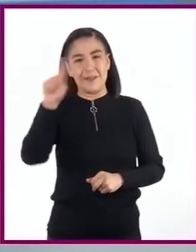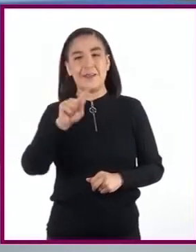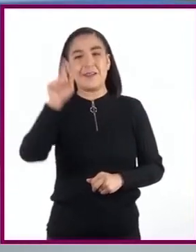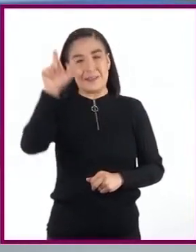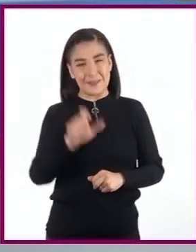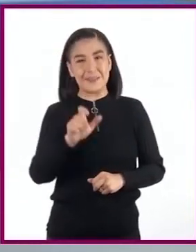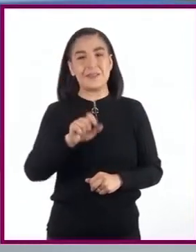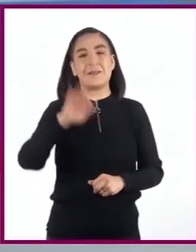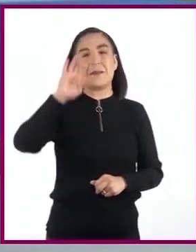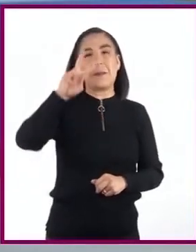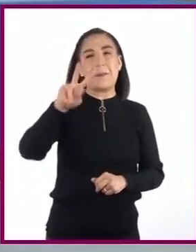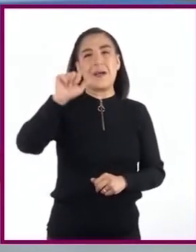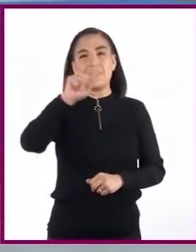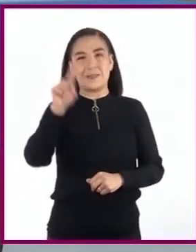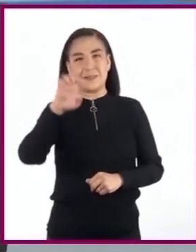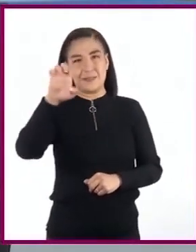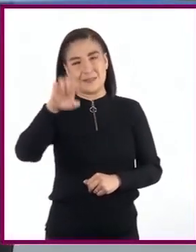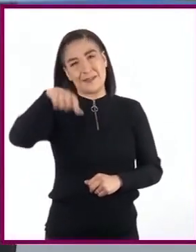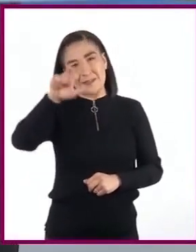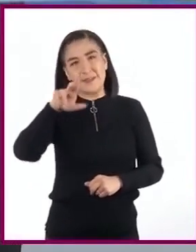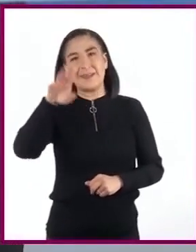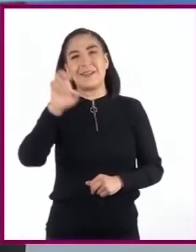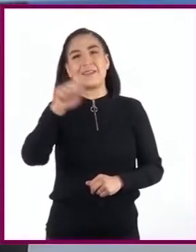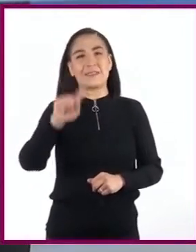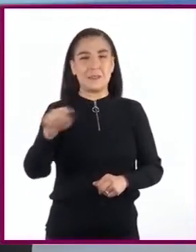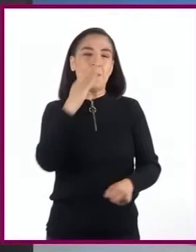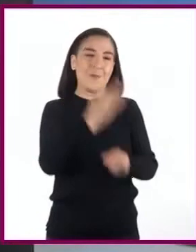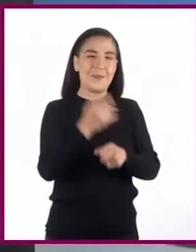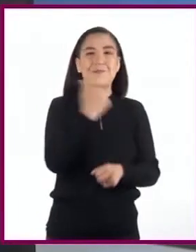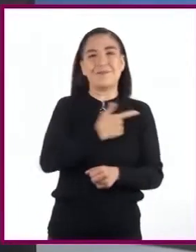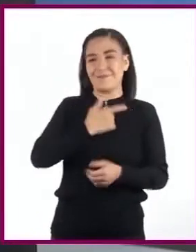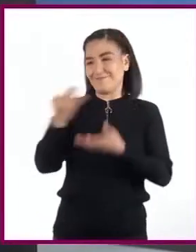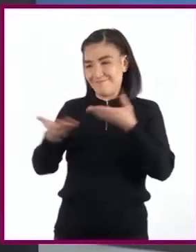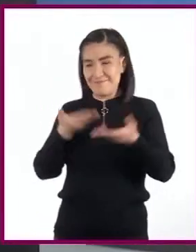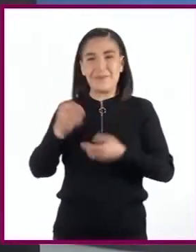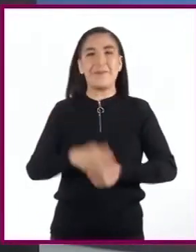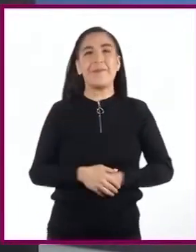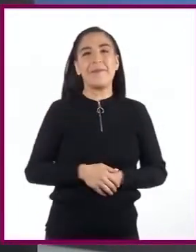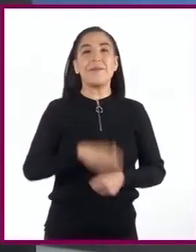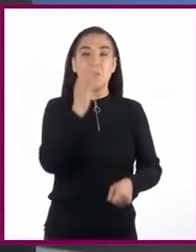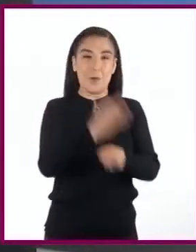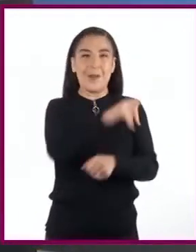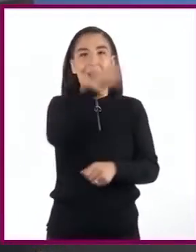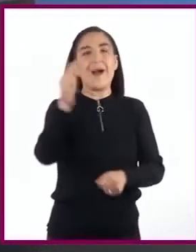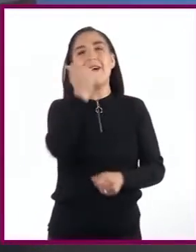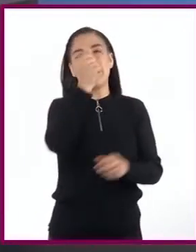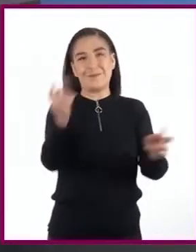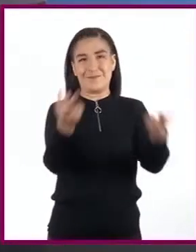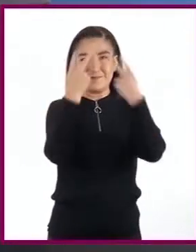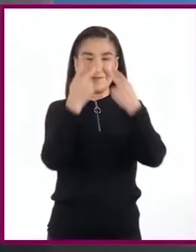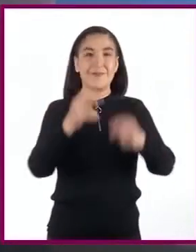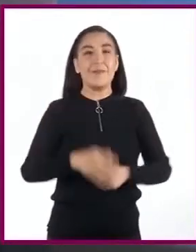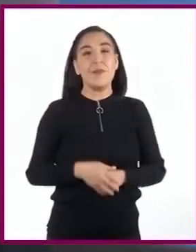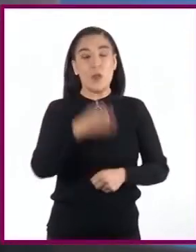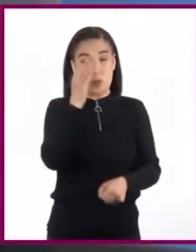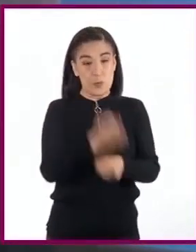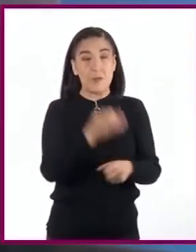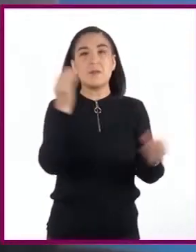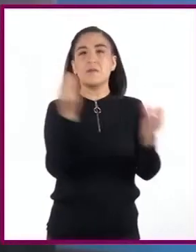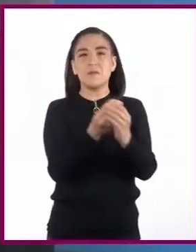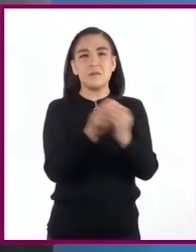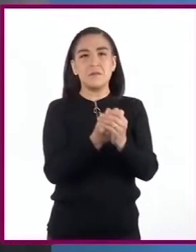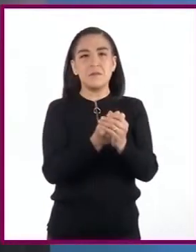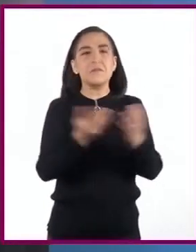placer compartir esta sesión contigo, Abel, y con todas las alumnas y alumnos que nos ven. En esta sesión